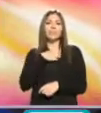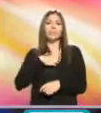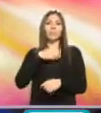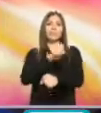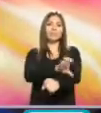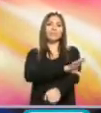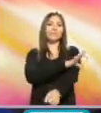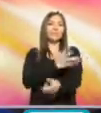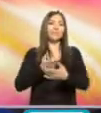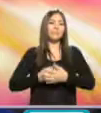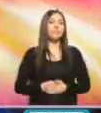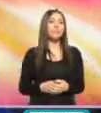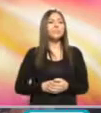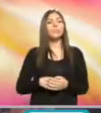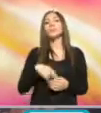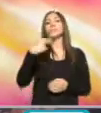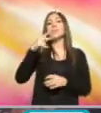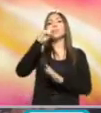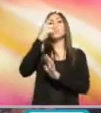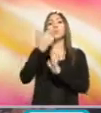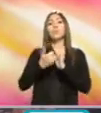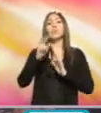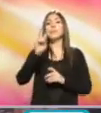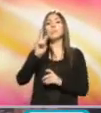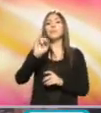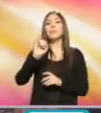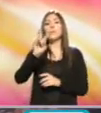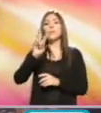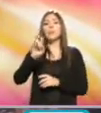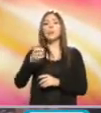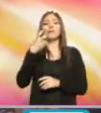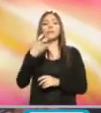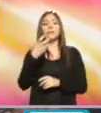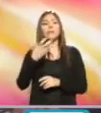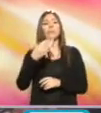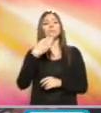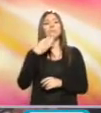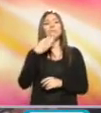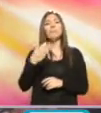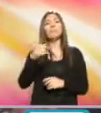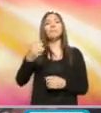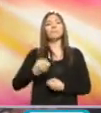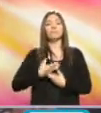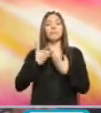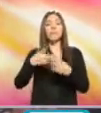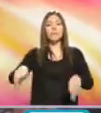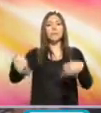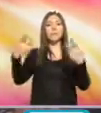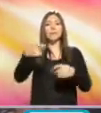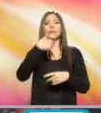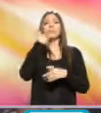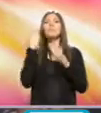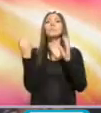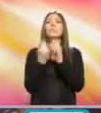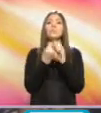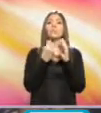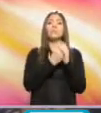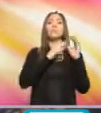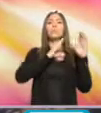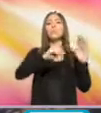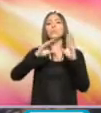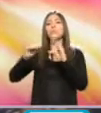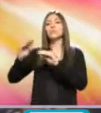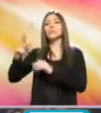favor. Gracias. Proyecto Vive bien, vende bien, inspírate y vende. Y es un proyecto que busca capacitar 30,000 personas en un año, de